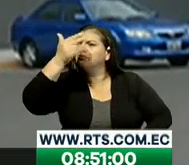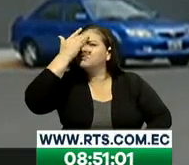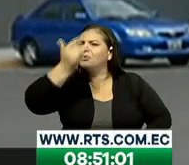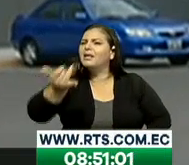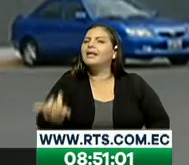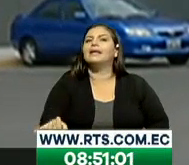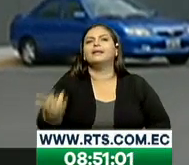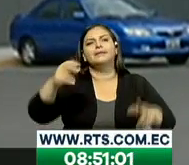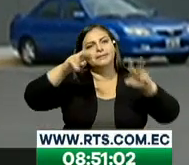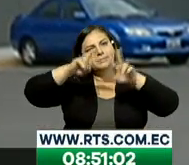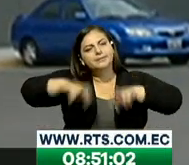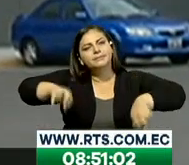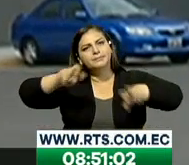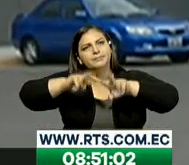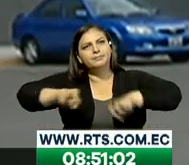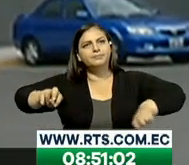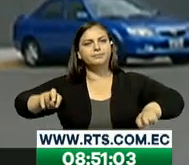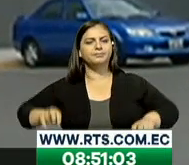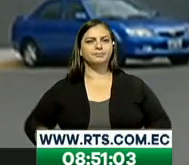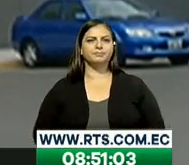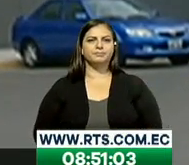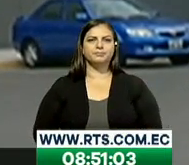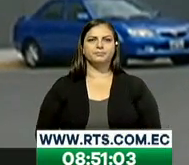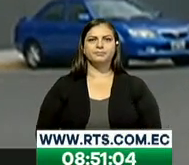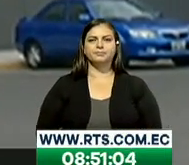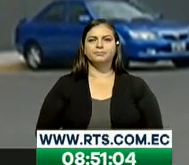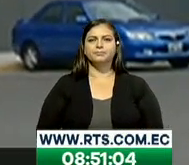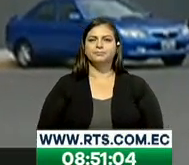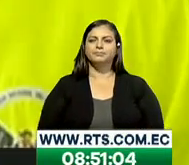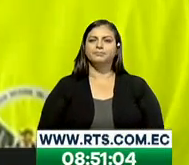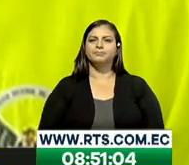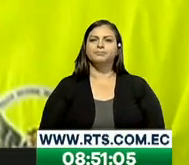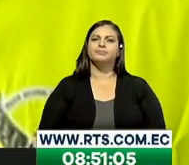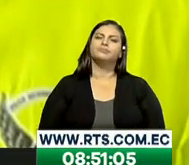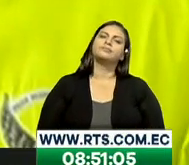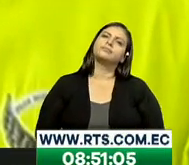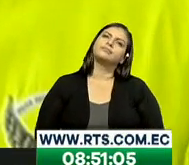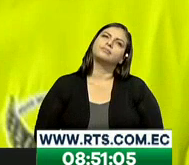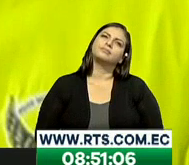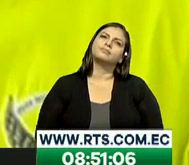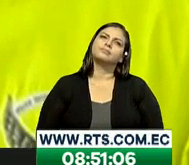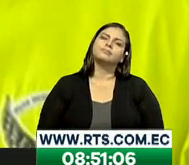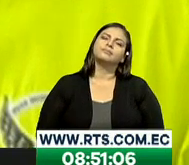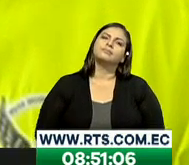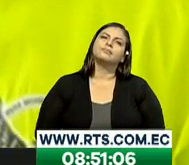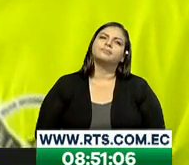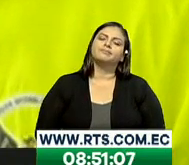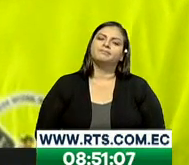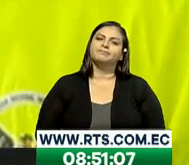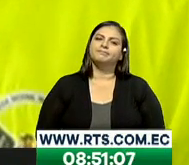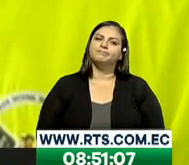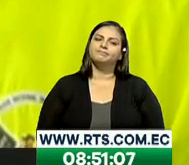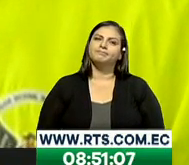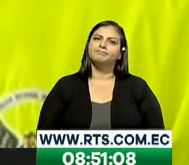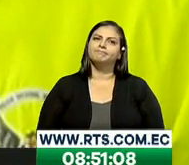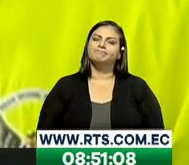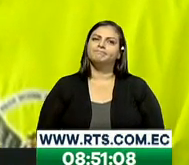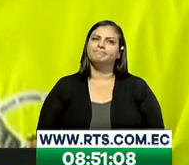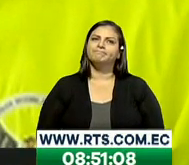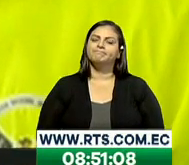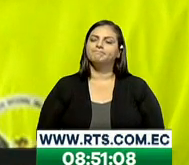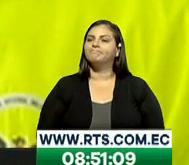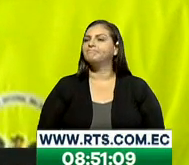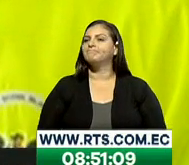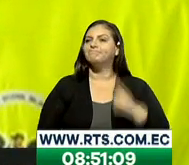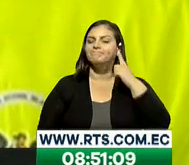los sospechosos ante este crimen. Que en este momento nos encontramos realizando las investigaciones respectivas para tratar de identificar a las personas que podrían haber